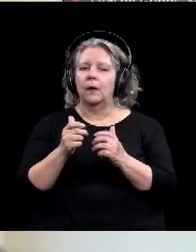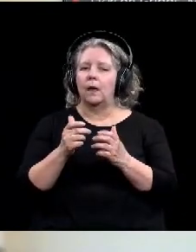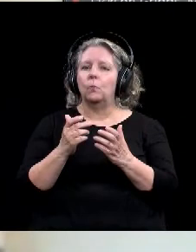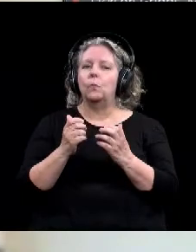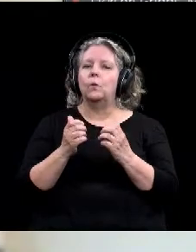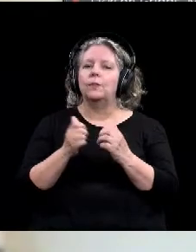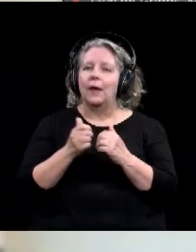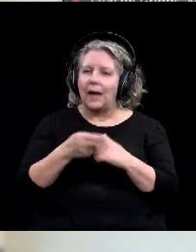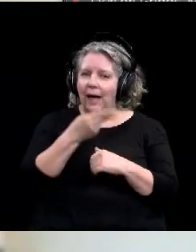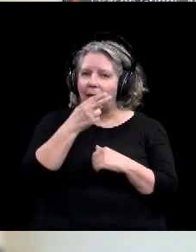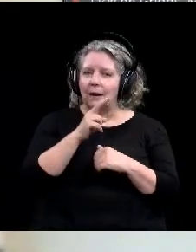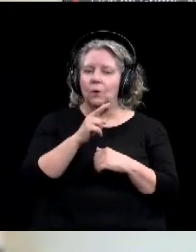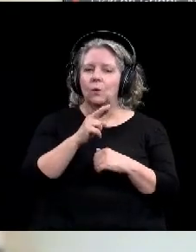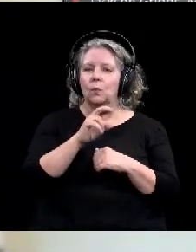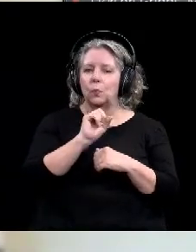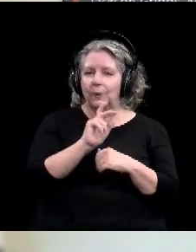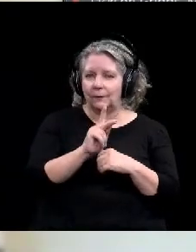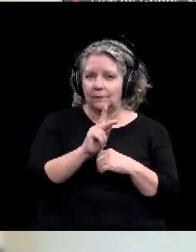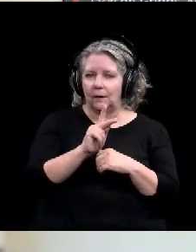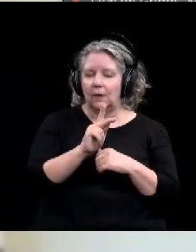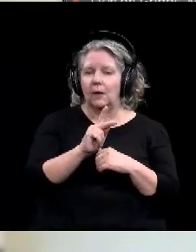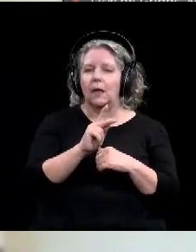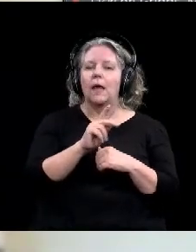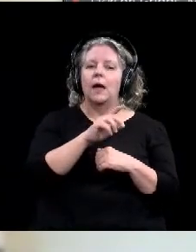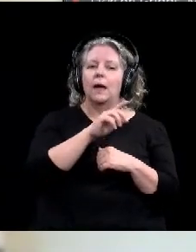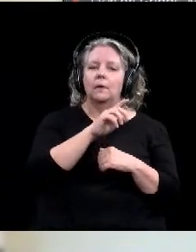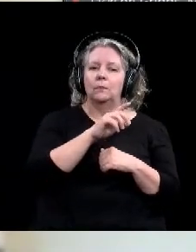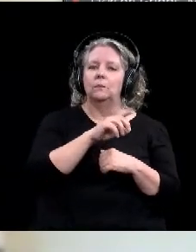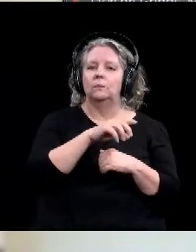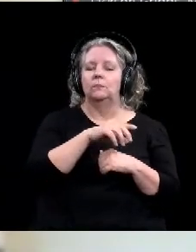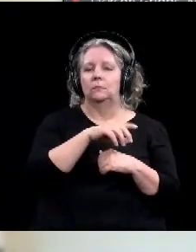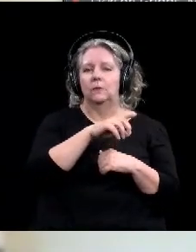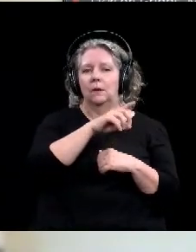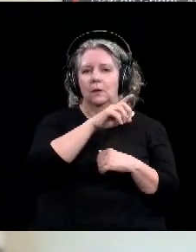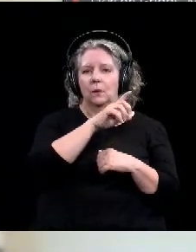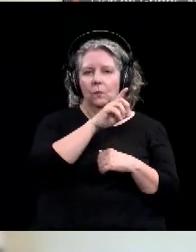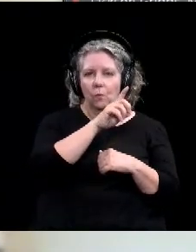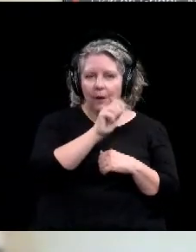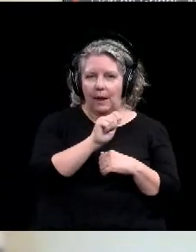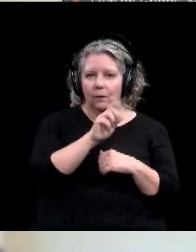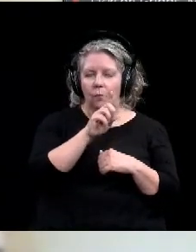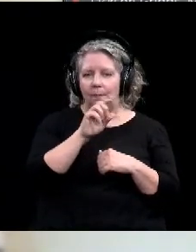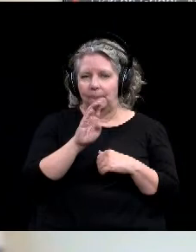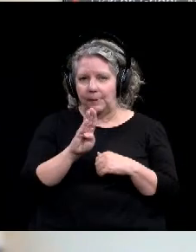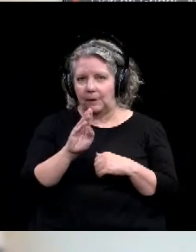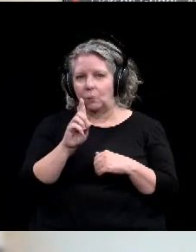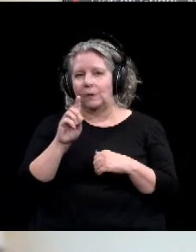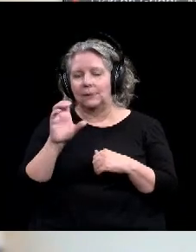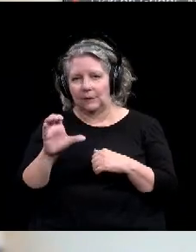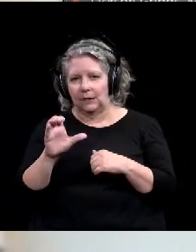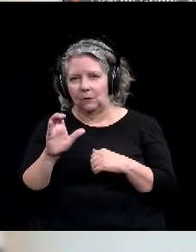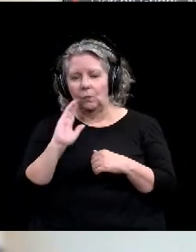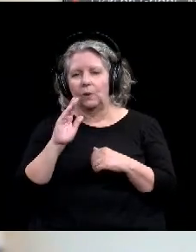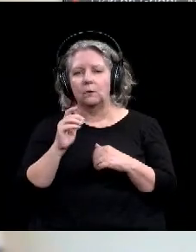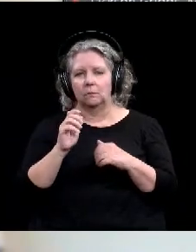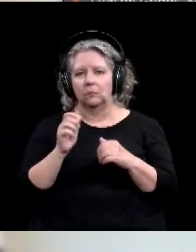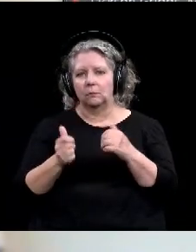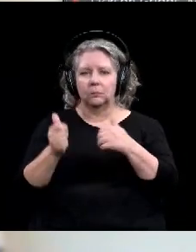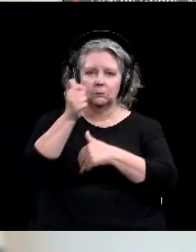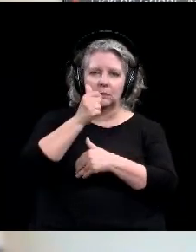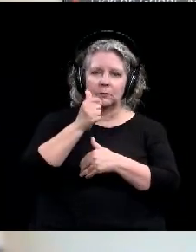y guantes y que éstos todas estas personas pueden a recibir sus vacunas en nuestros